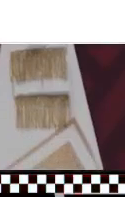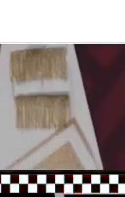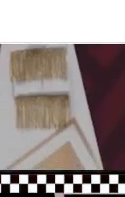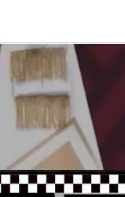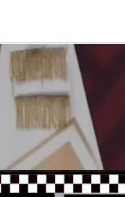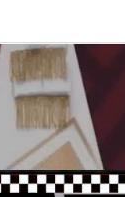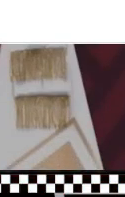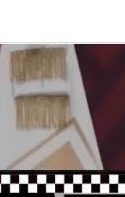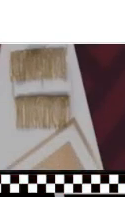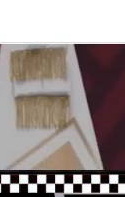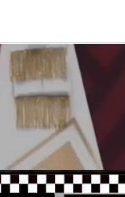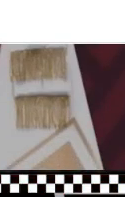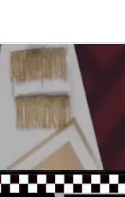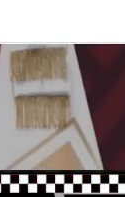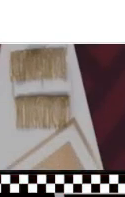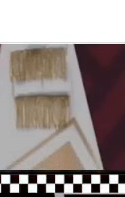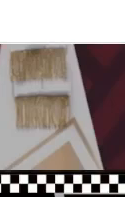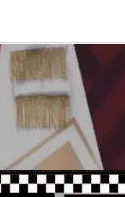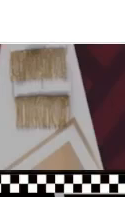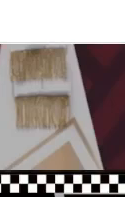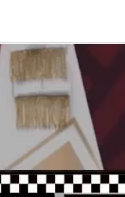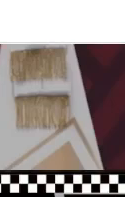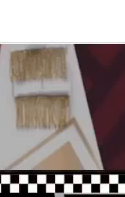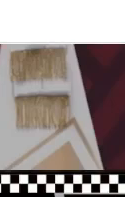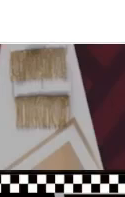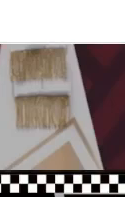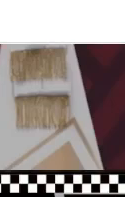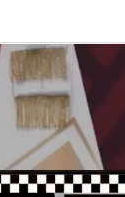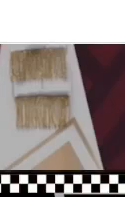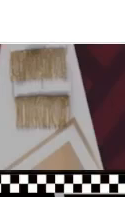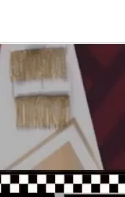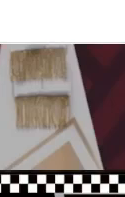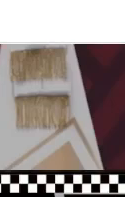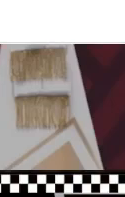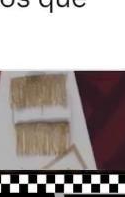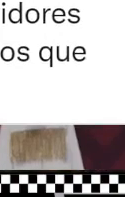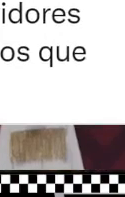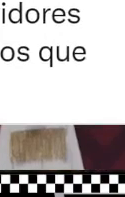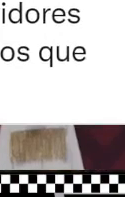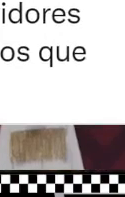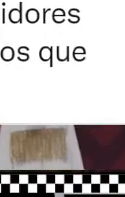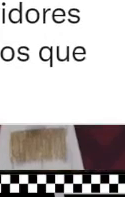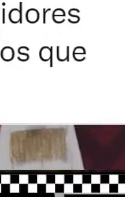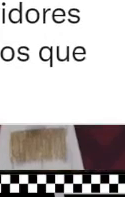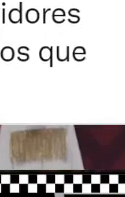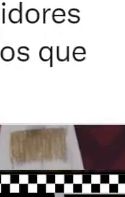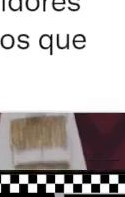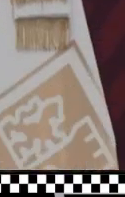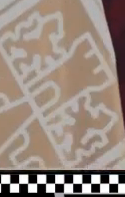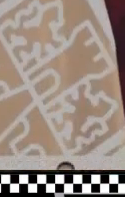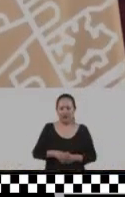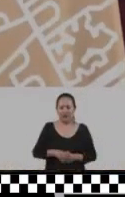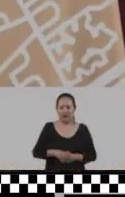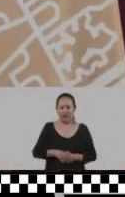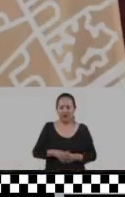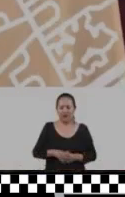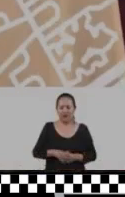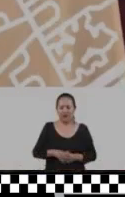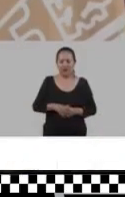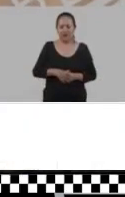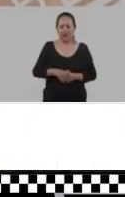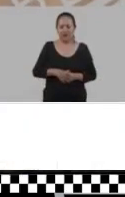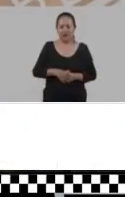placas y con permiso falso, Claudia Sheinbaum comentó: los servidores públicos somos los primeros que tenemos que cumplir con la ley.